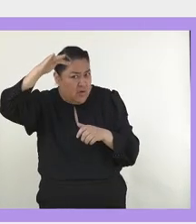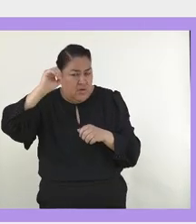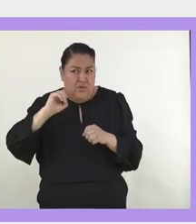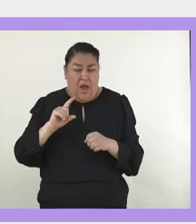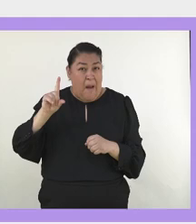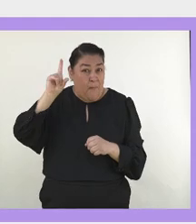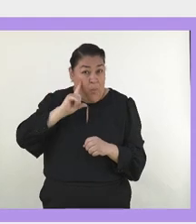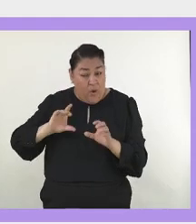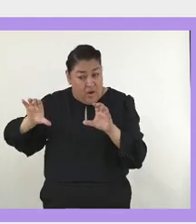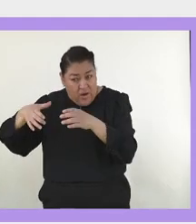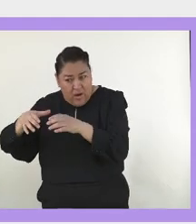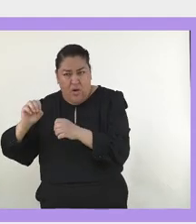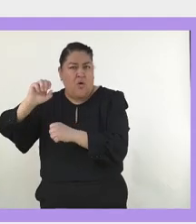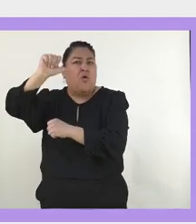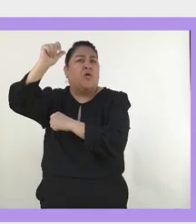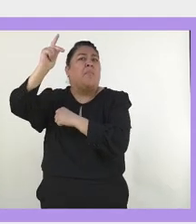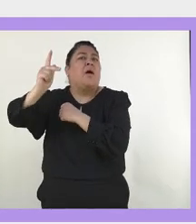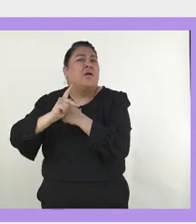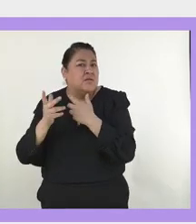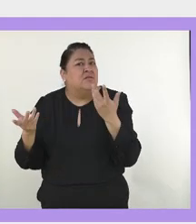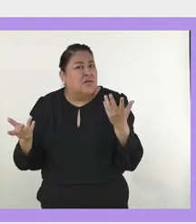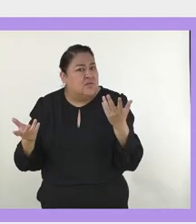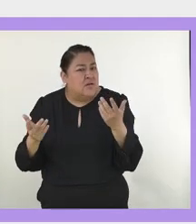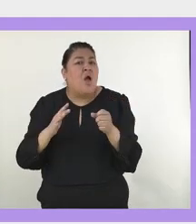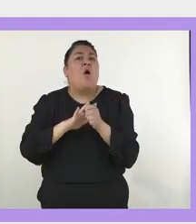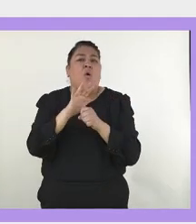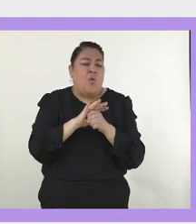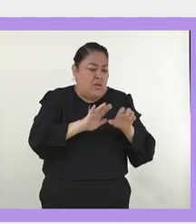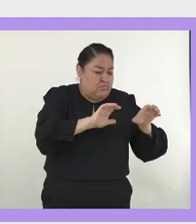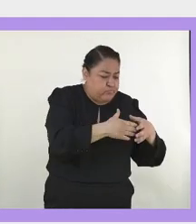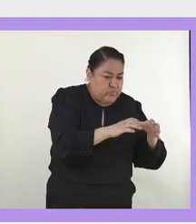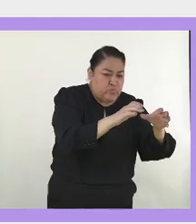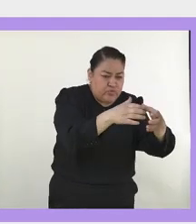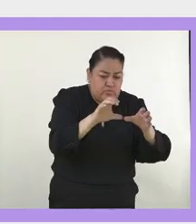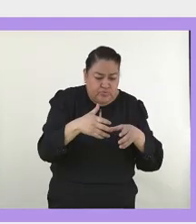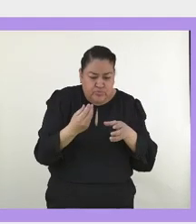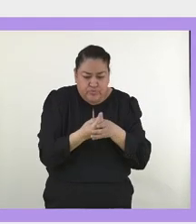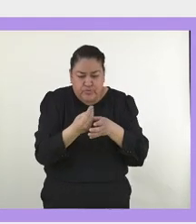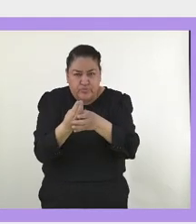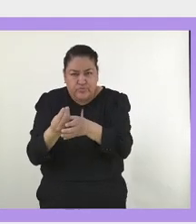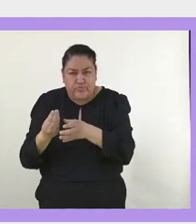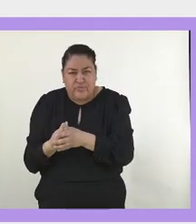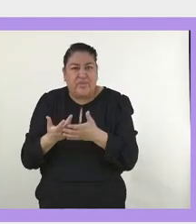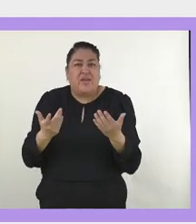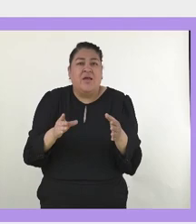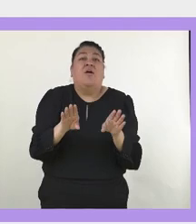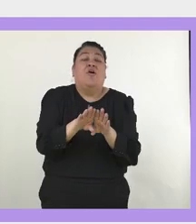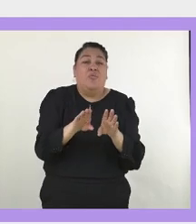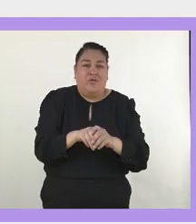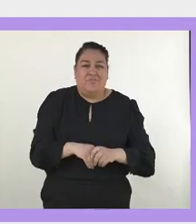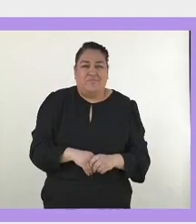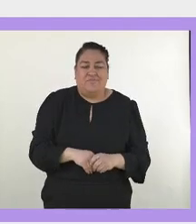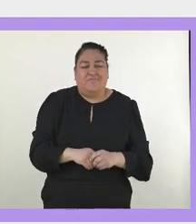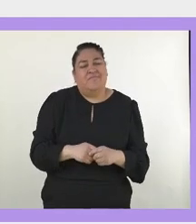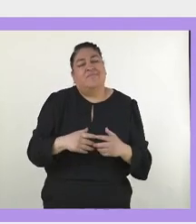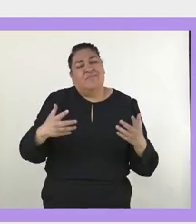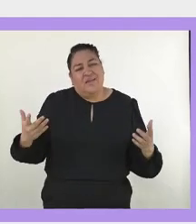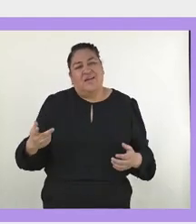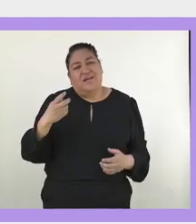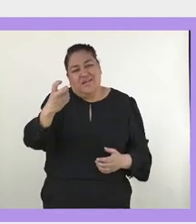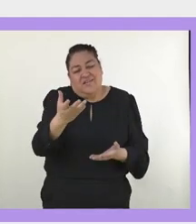este tipo de discusiones que en el largo plazo iban a impactar al fútbol y que hoy estamos viendo